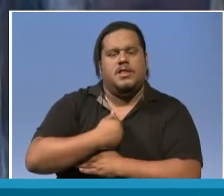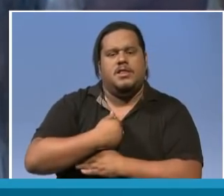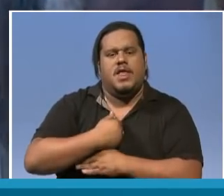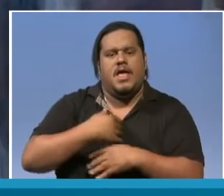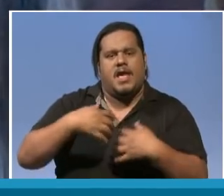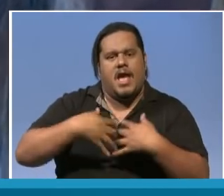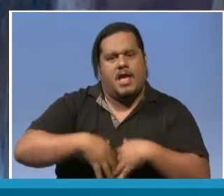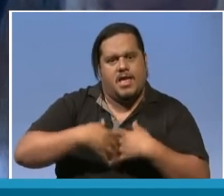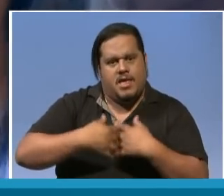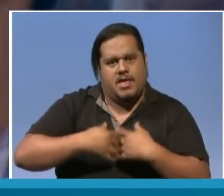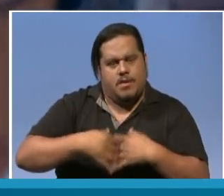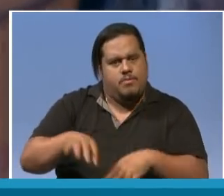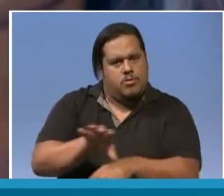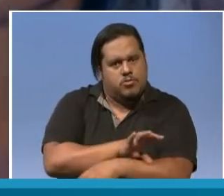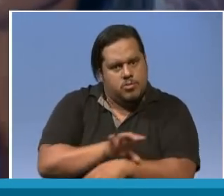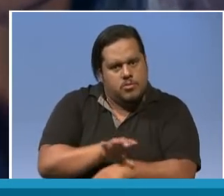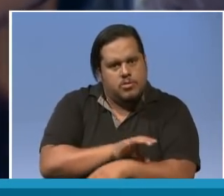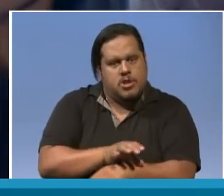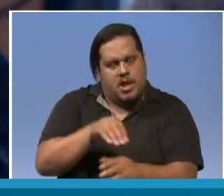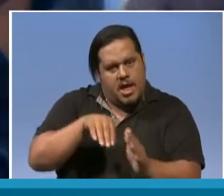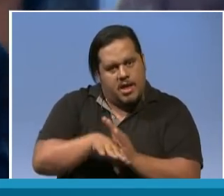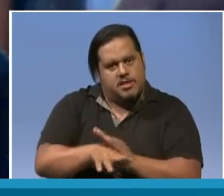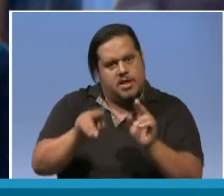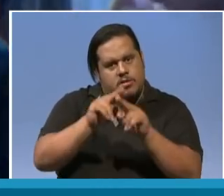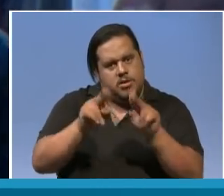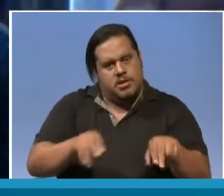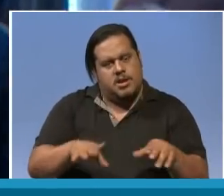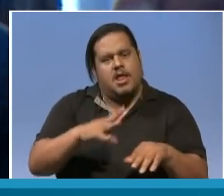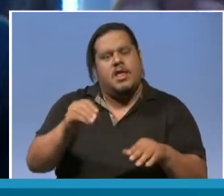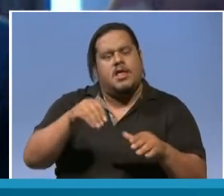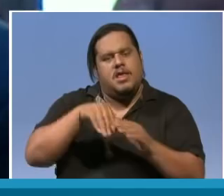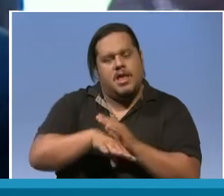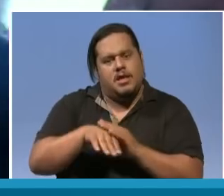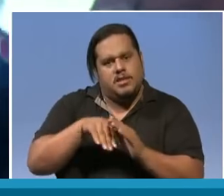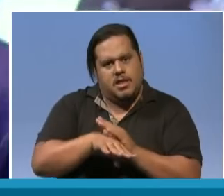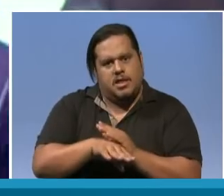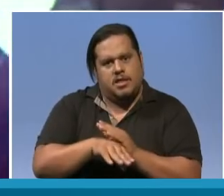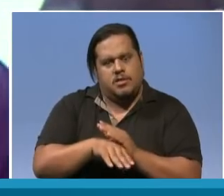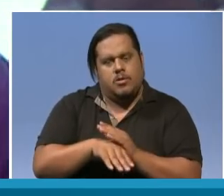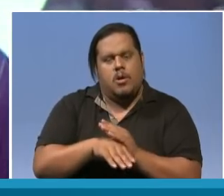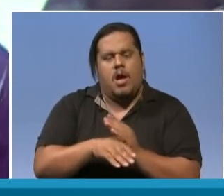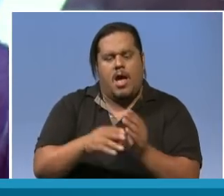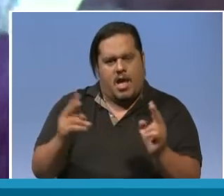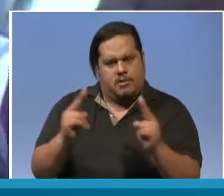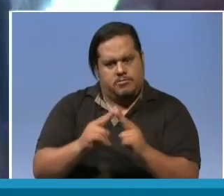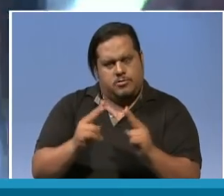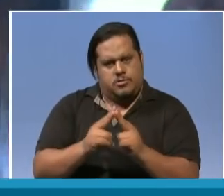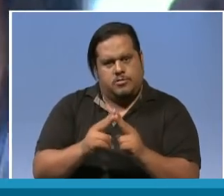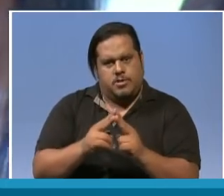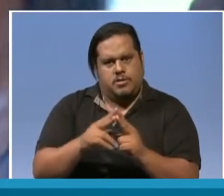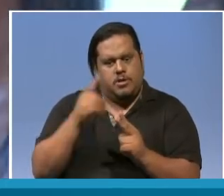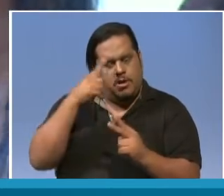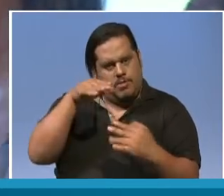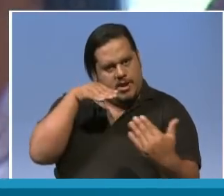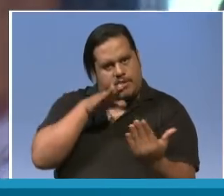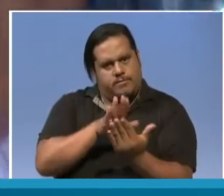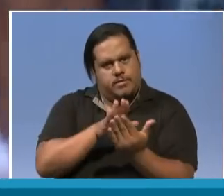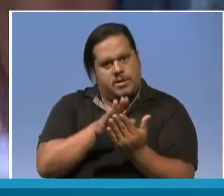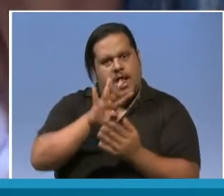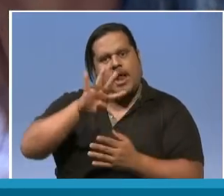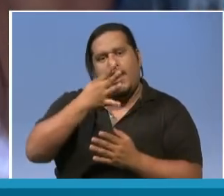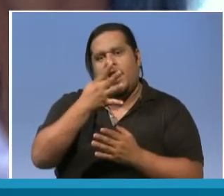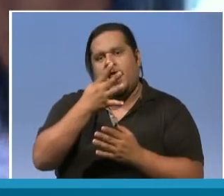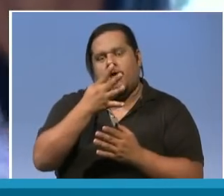equipos tecnológicos, acceso a internet y acceso al conocimiento para afrontar la